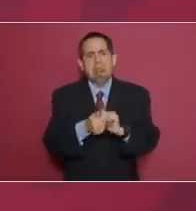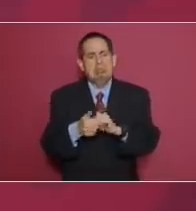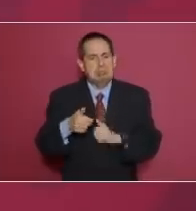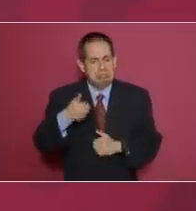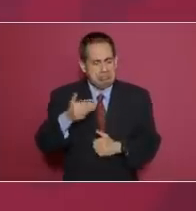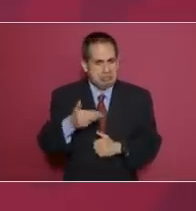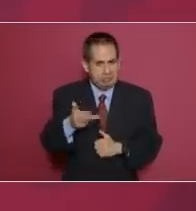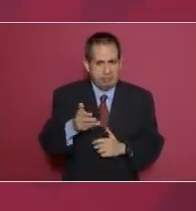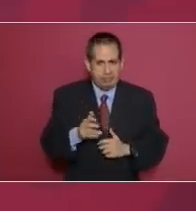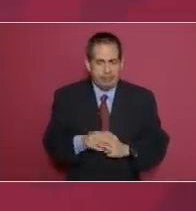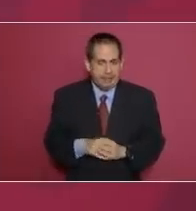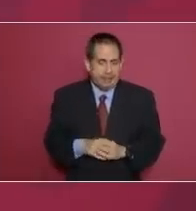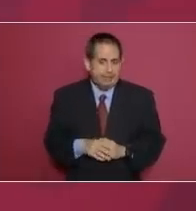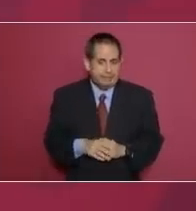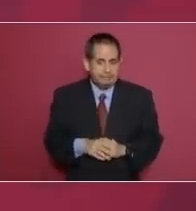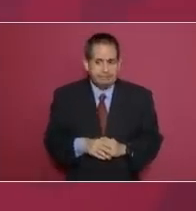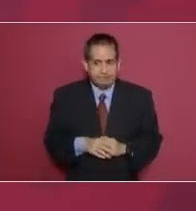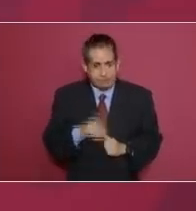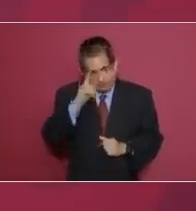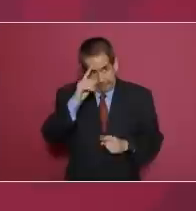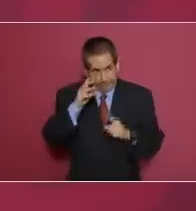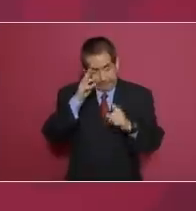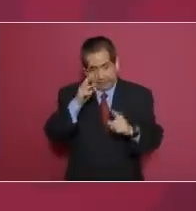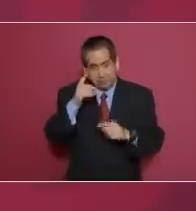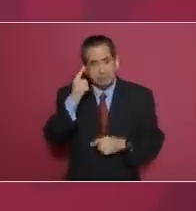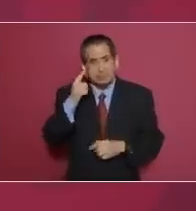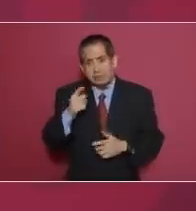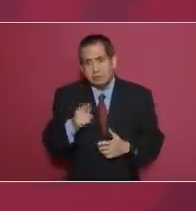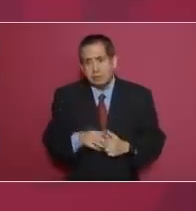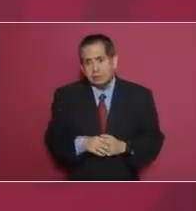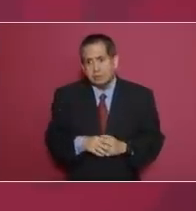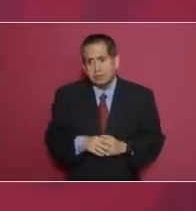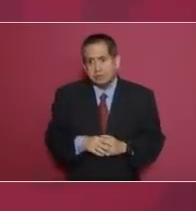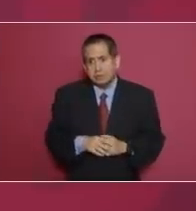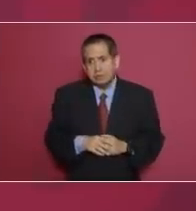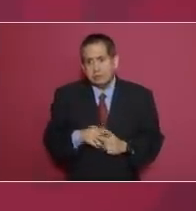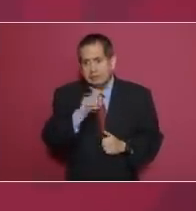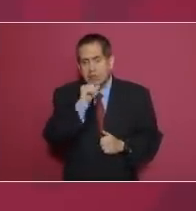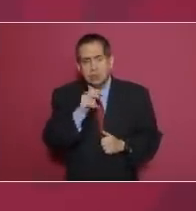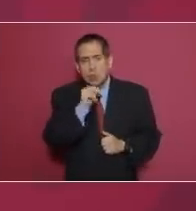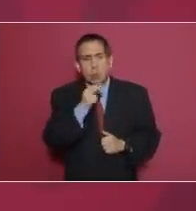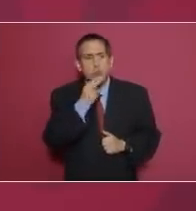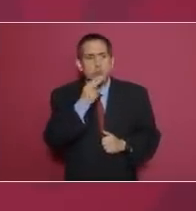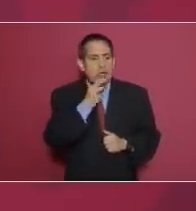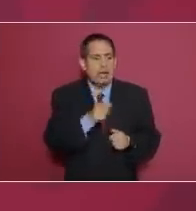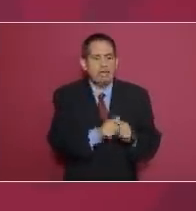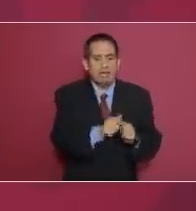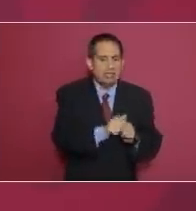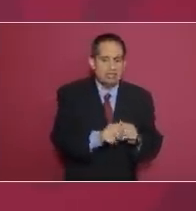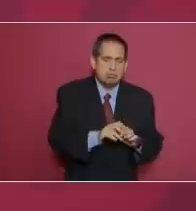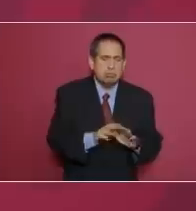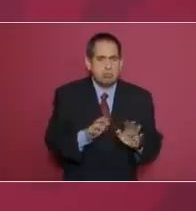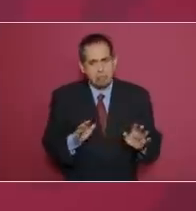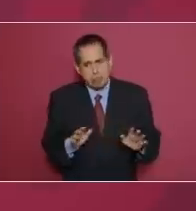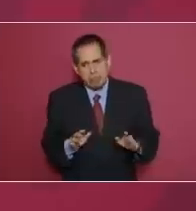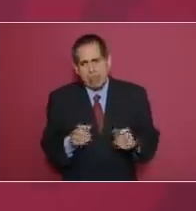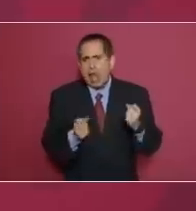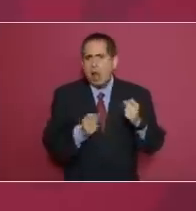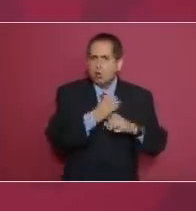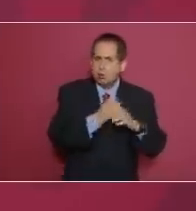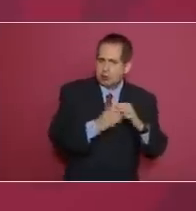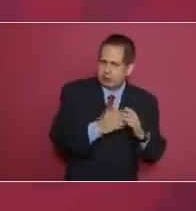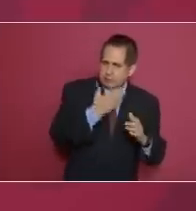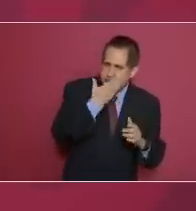va orientado a que no se use el efectivo. Tiene cosas